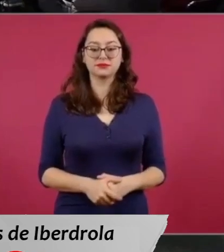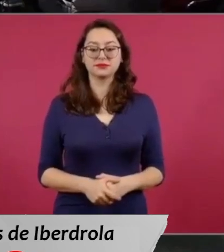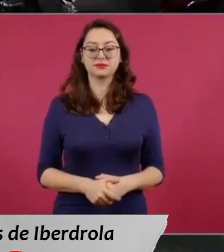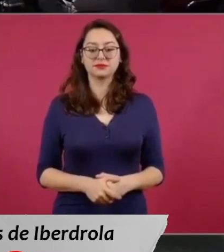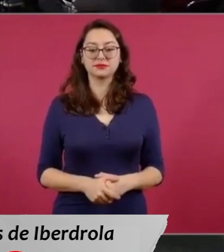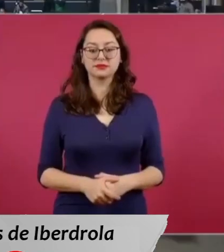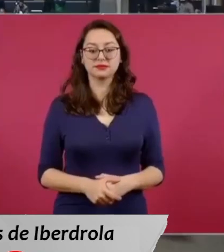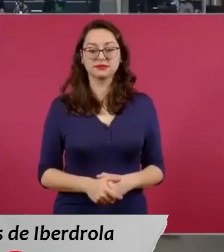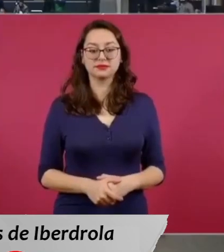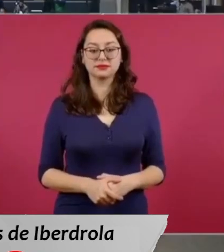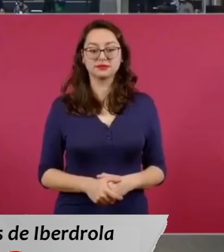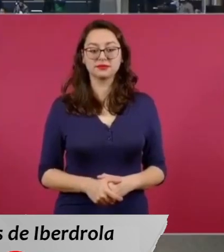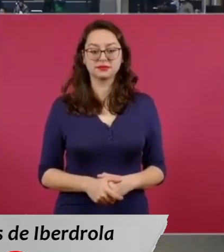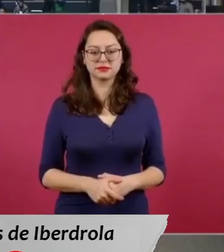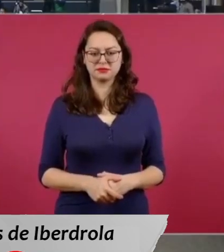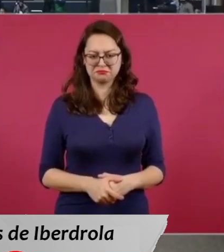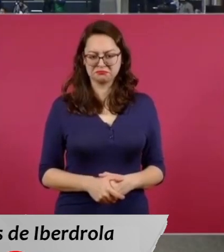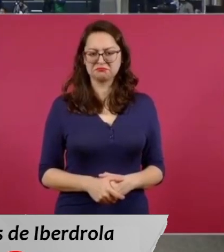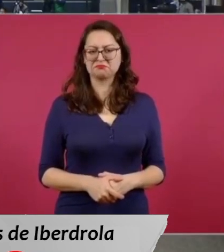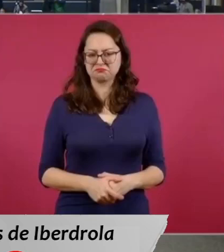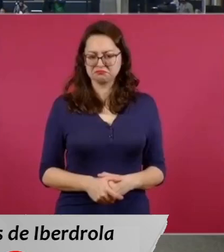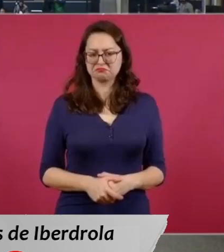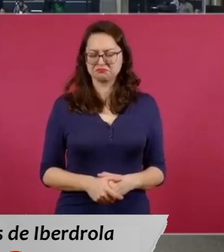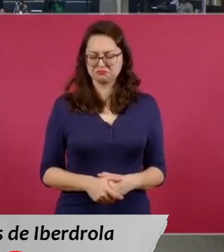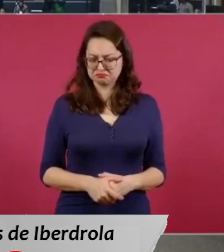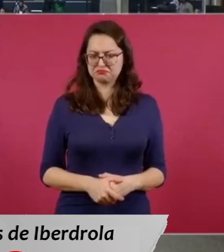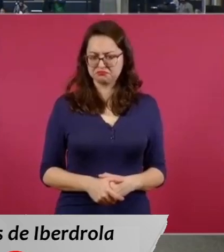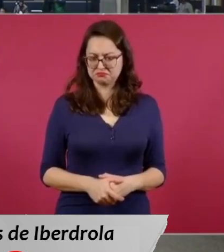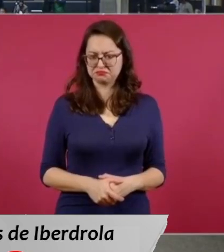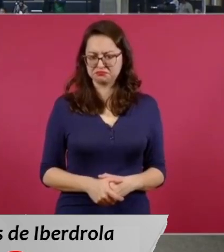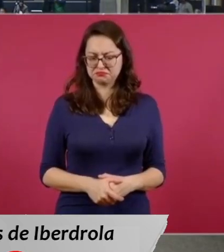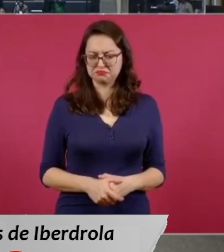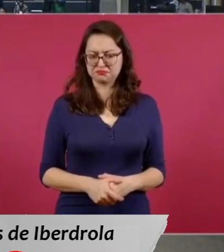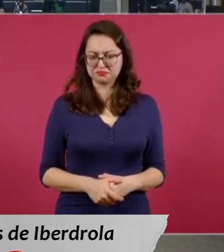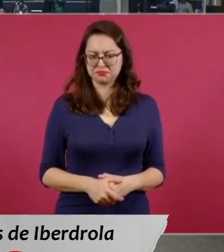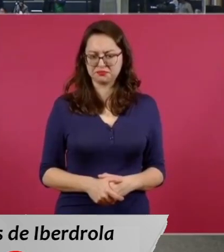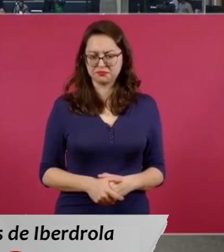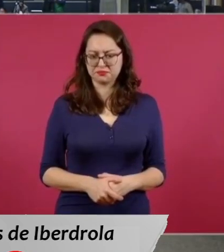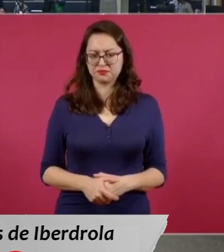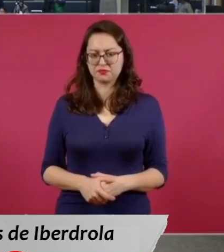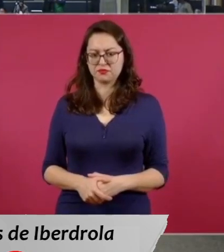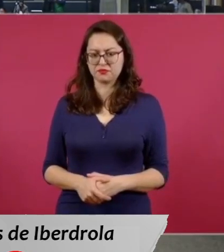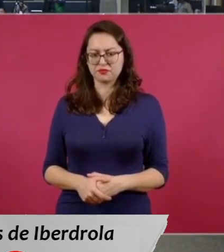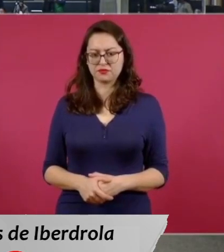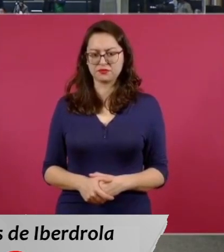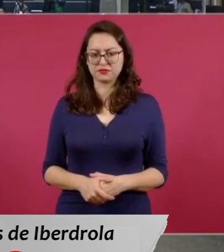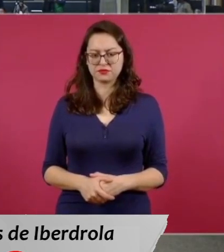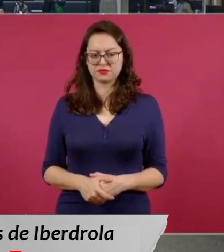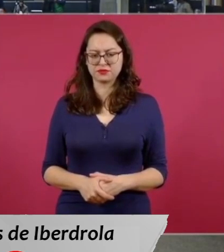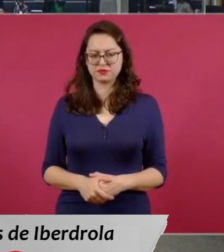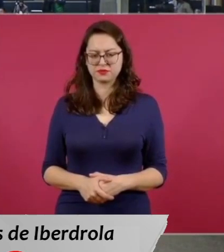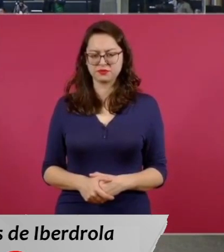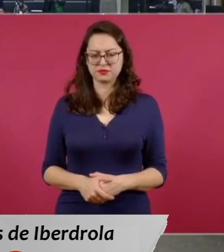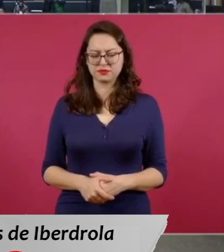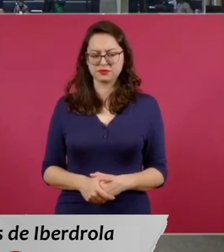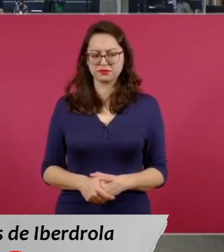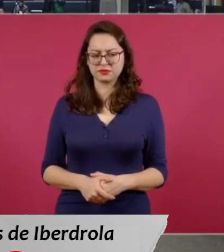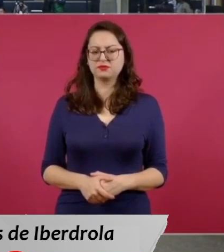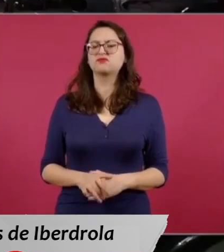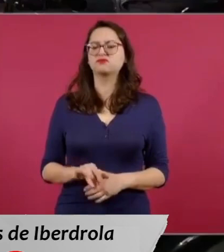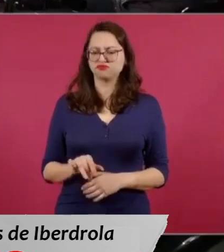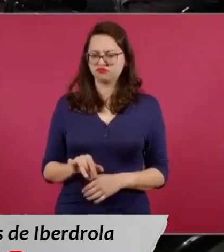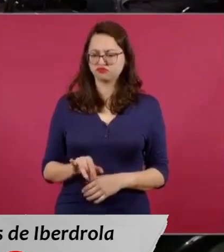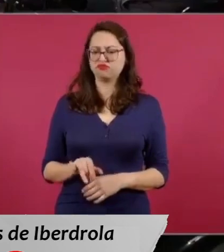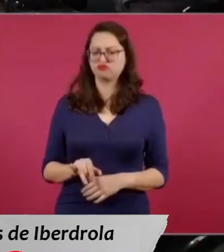fallo de la COFECE. Ah, muy bien, sí. Está condicionando la compra a ciertas. Ah,